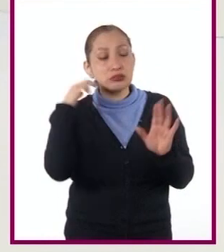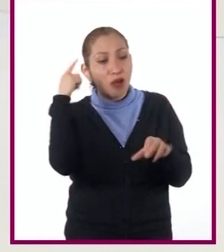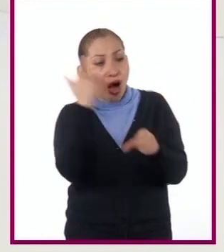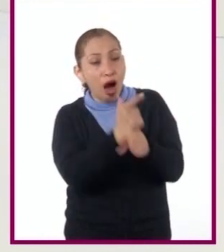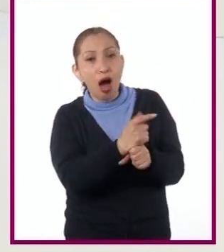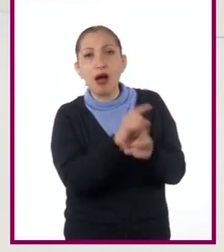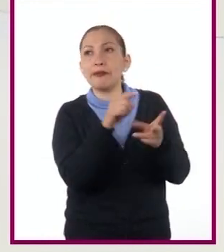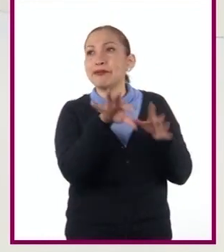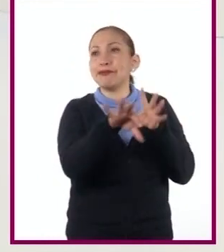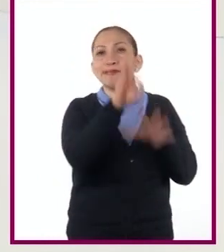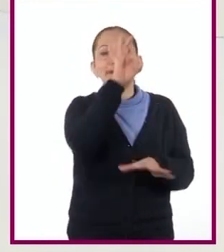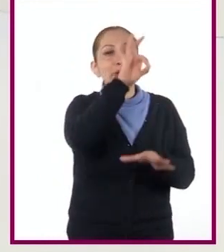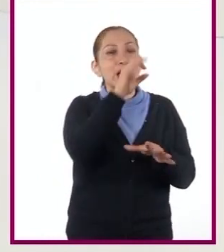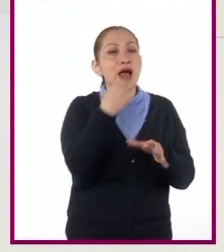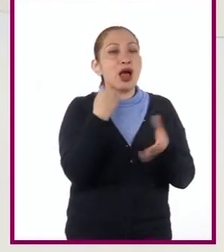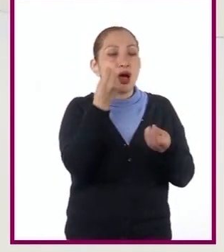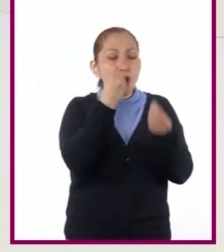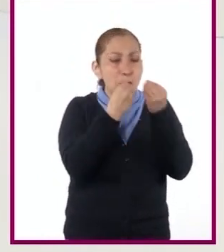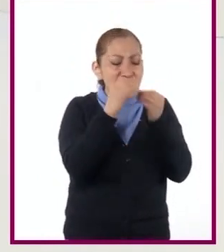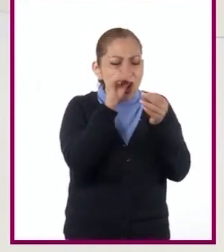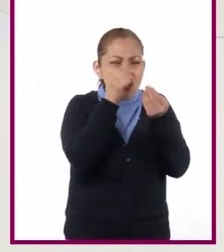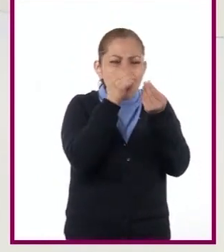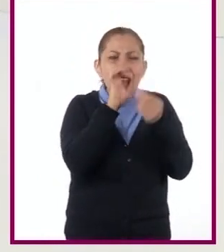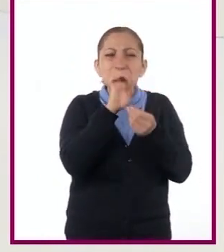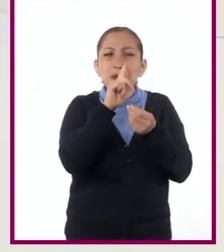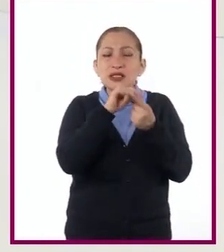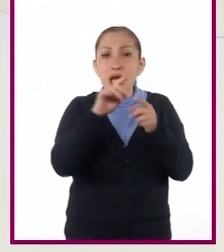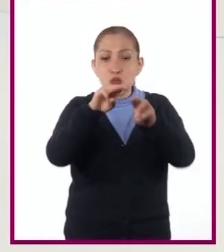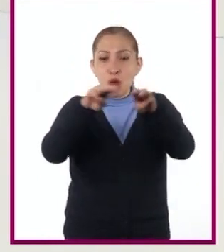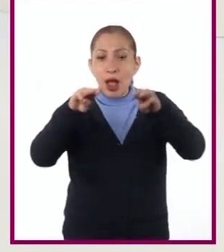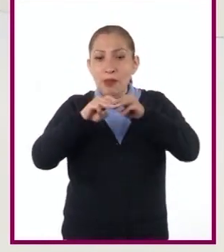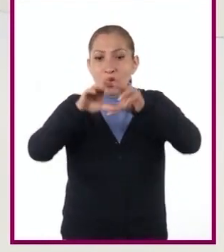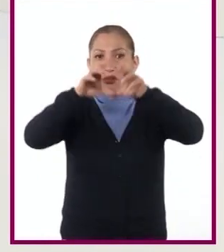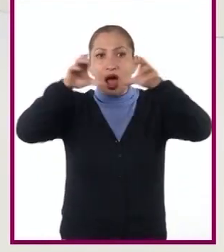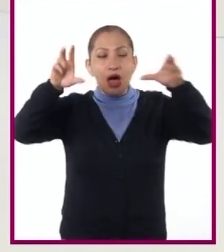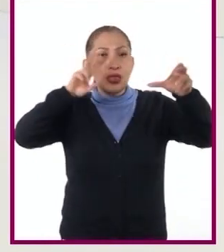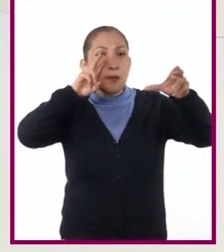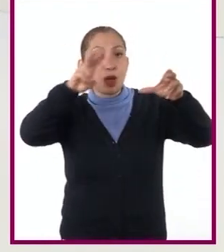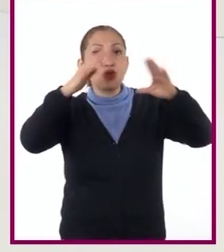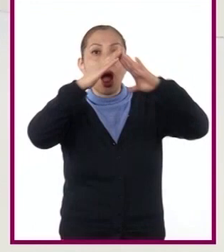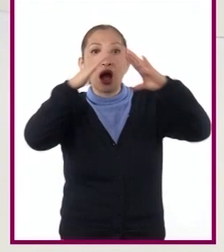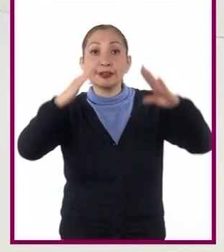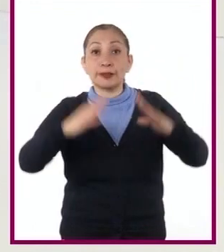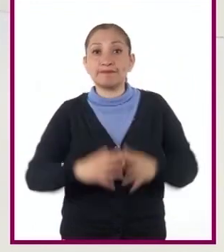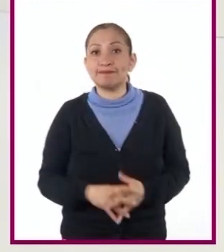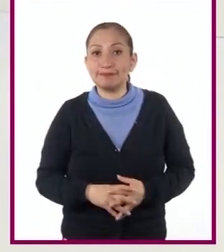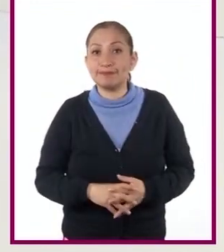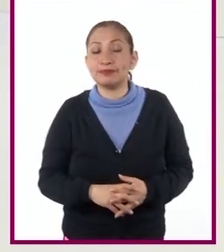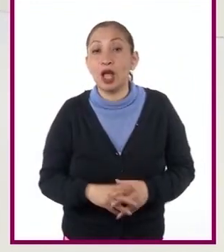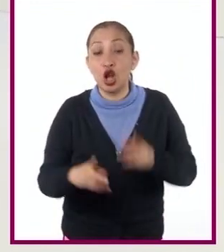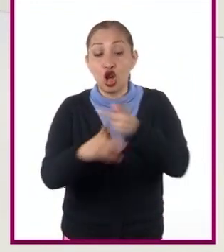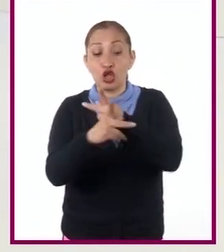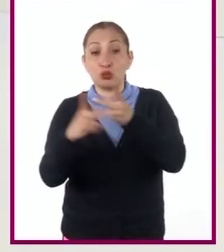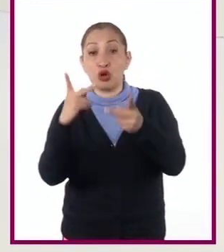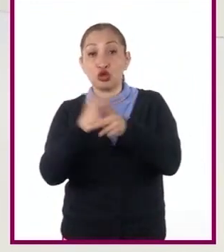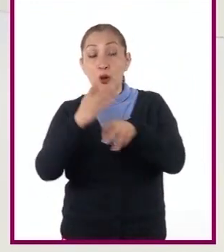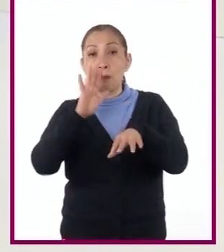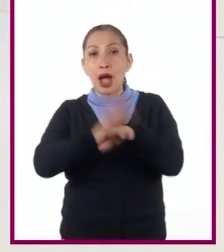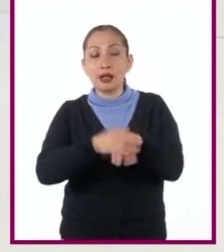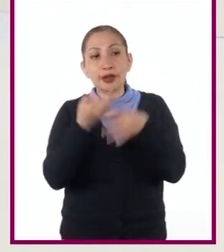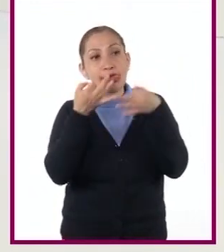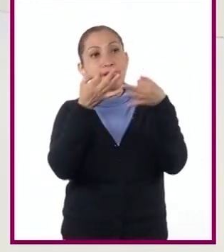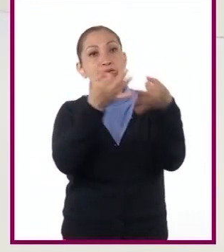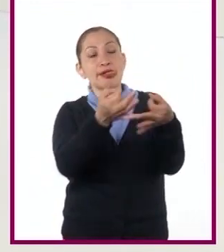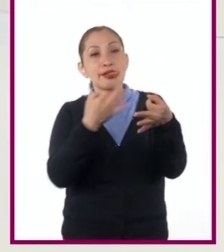encontrar desde especias hasta grandes muebles para la decoración de una casa. Los productos que más apreciaban